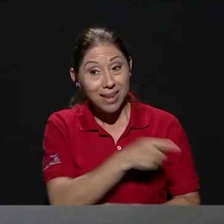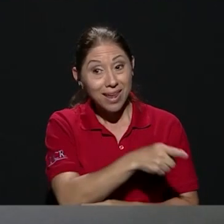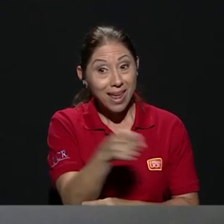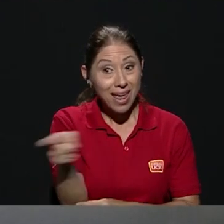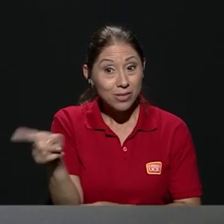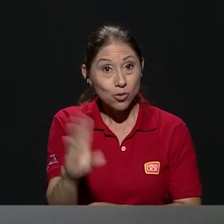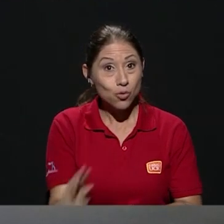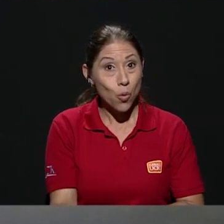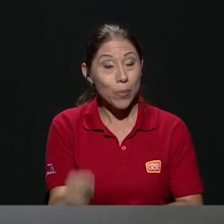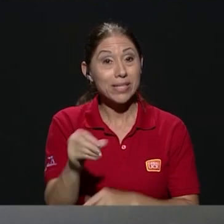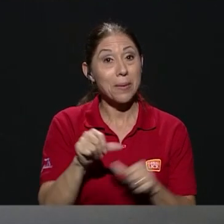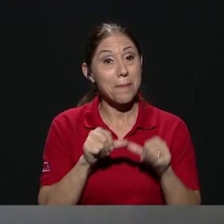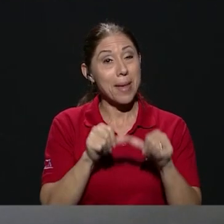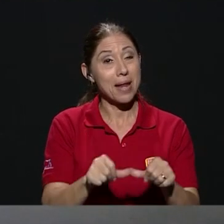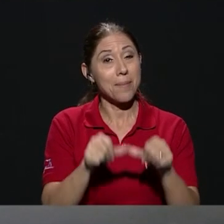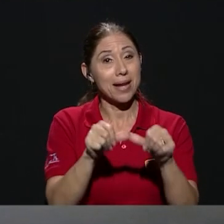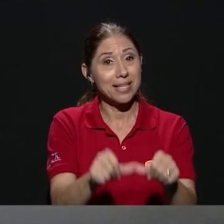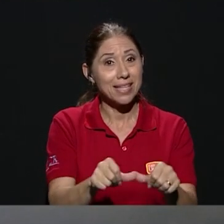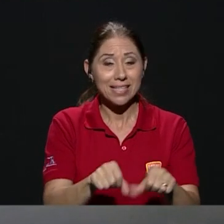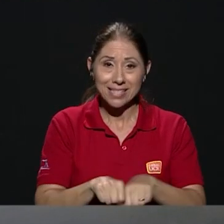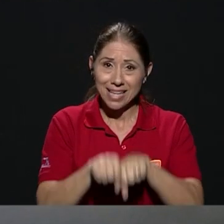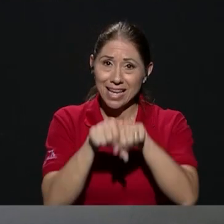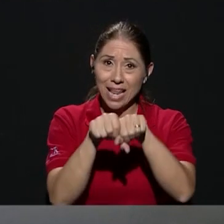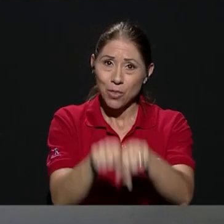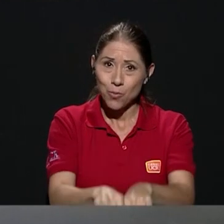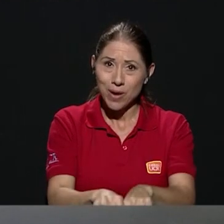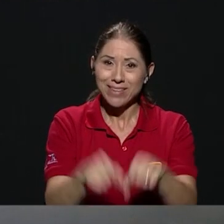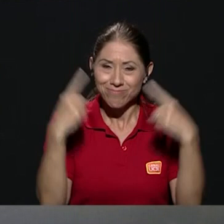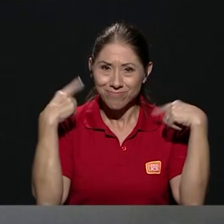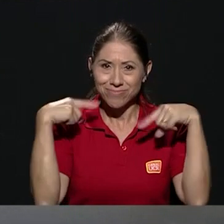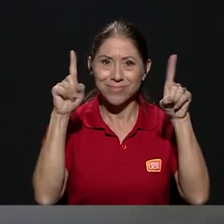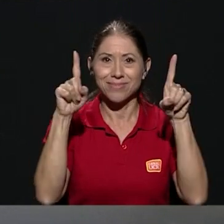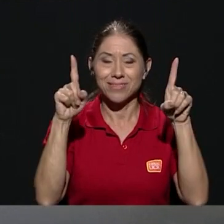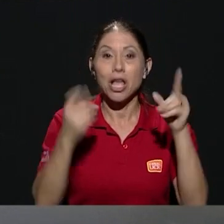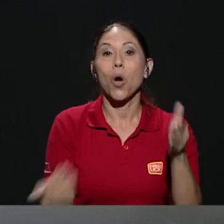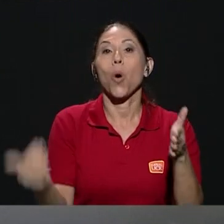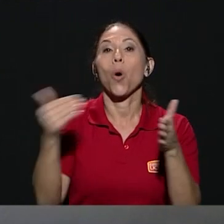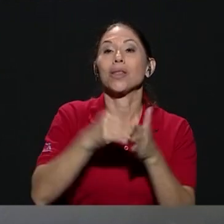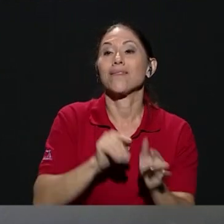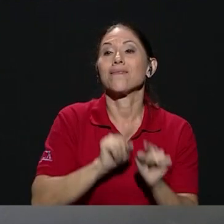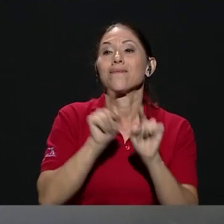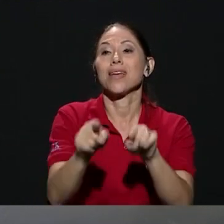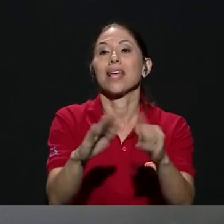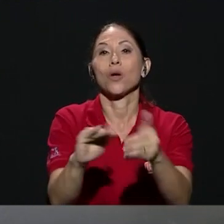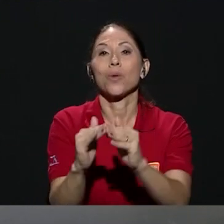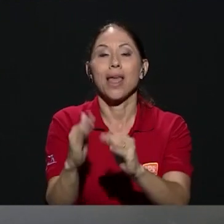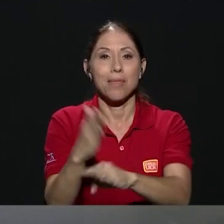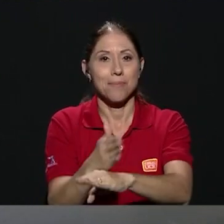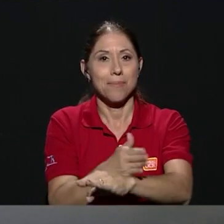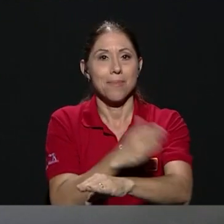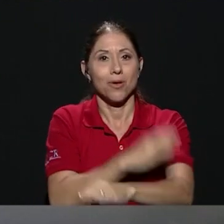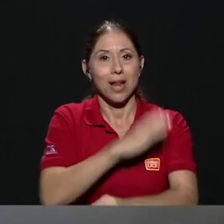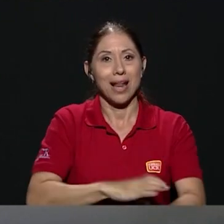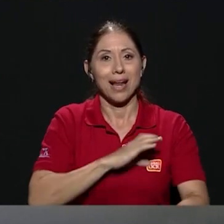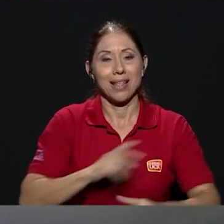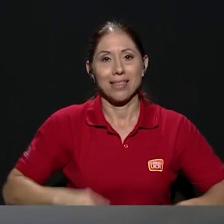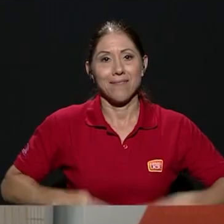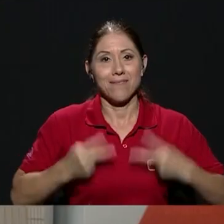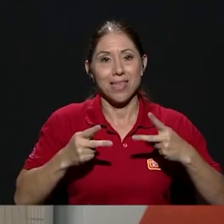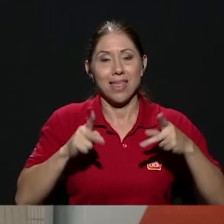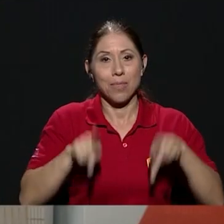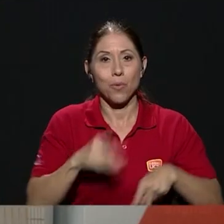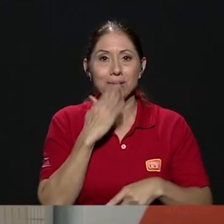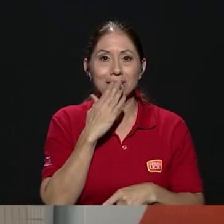chicas permanezcan en la universidad, se gradúen y, lo más importante, vuelvan a su comunidad y trabajen con su comunidad para mejorar la calidad de vida de la población